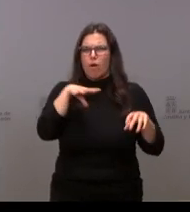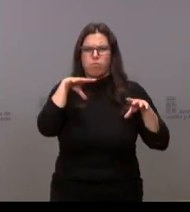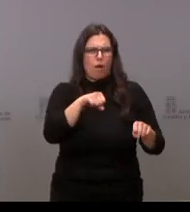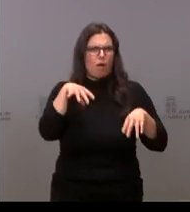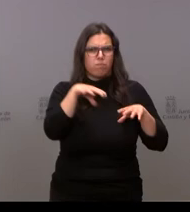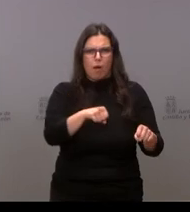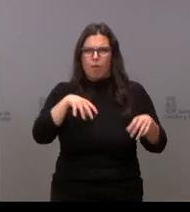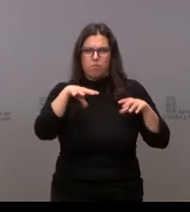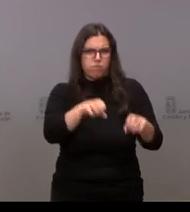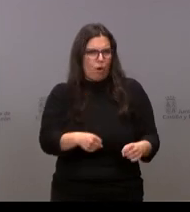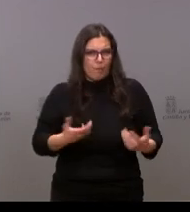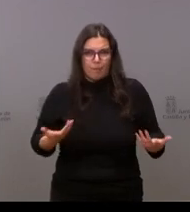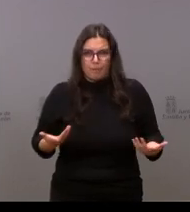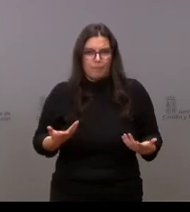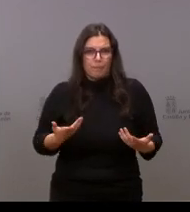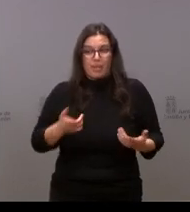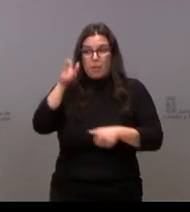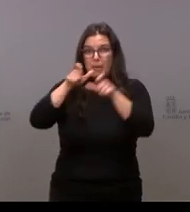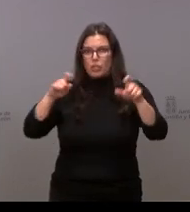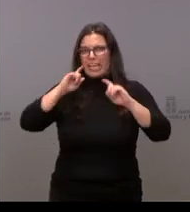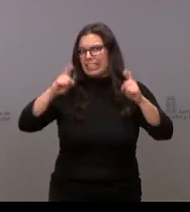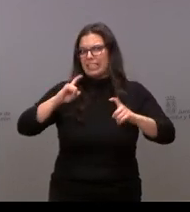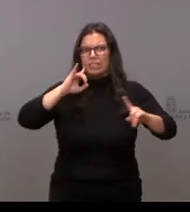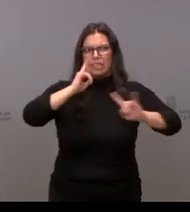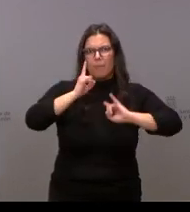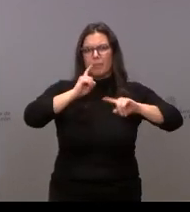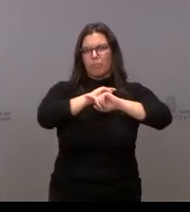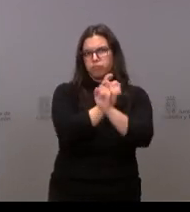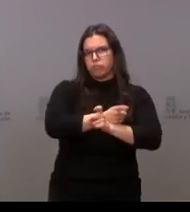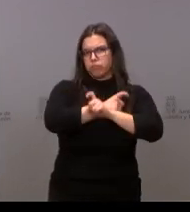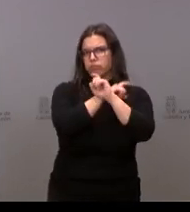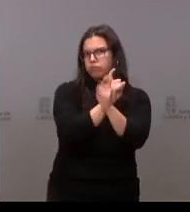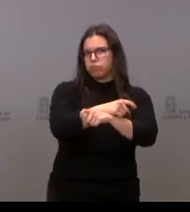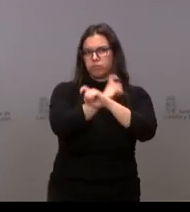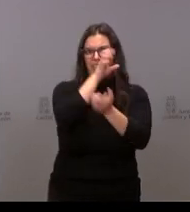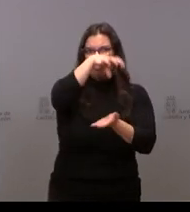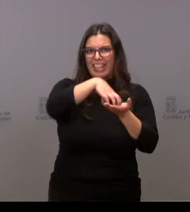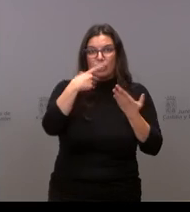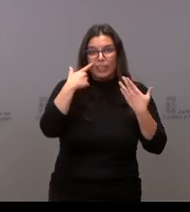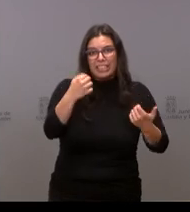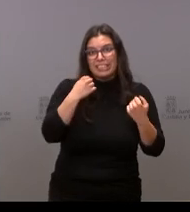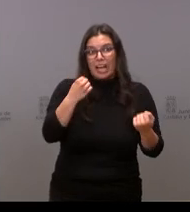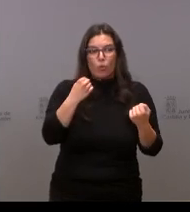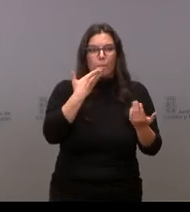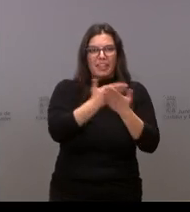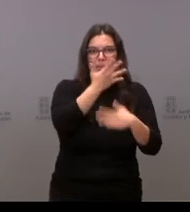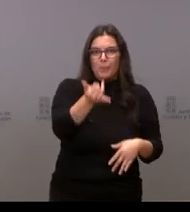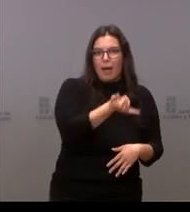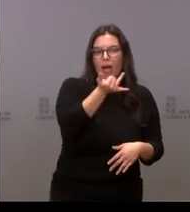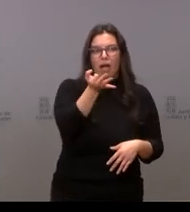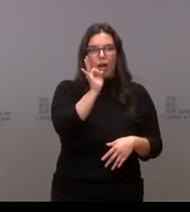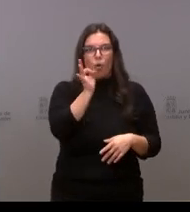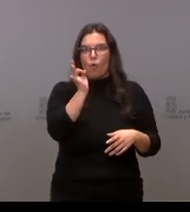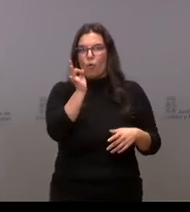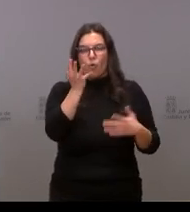prácticamente le resulta imposible hablar con el centro de salud para pedir una baja o